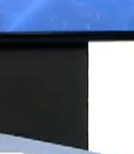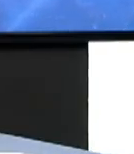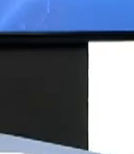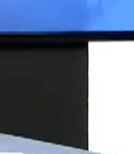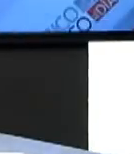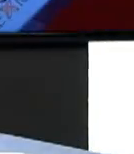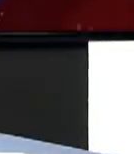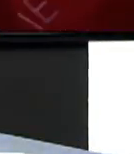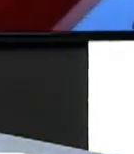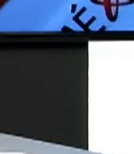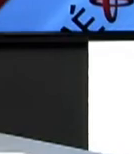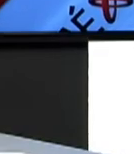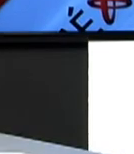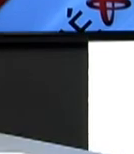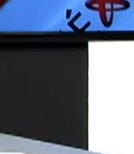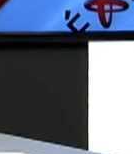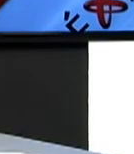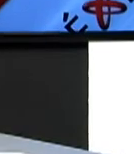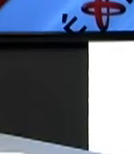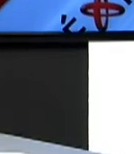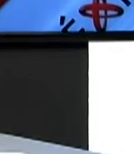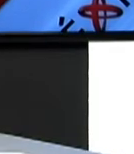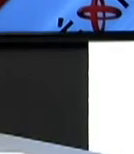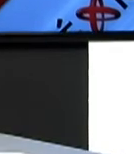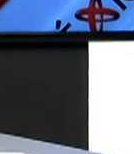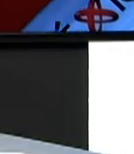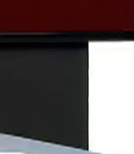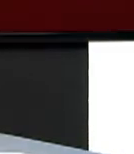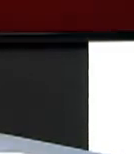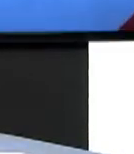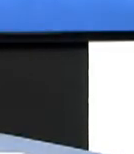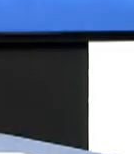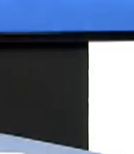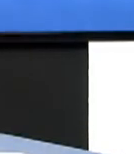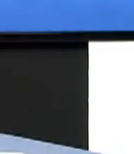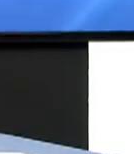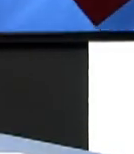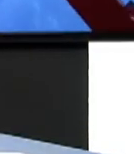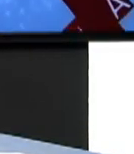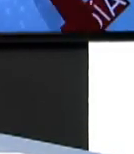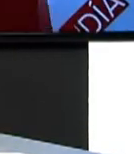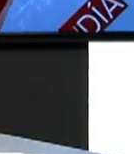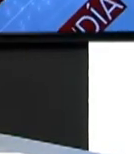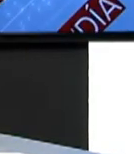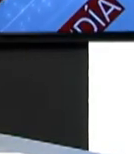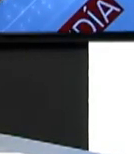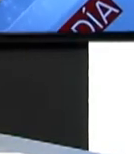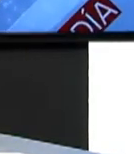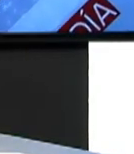Y el Museo del Templo Mayor celebra su 40 aniversario con una interesantísima exposición.